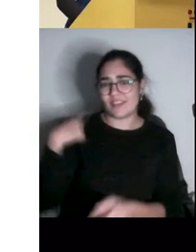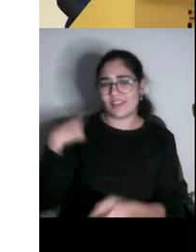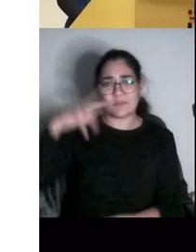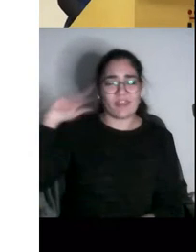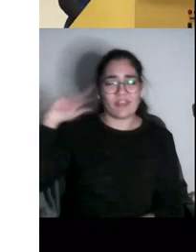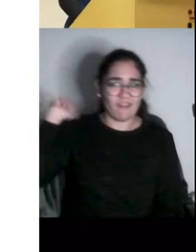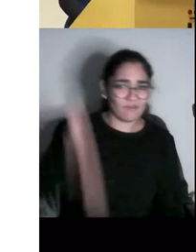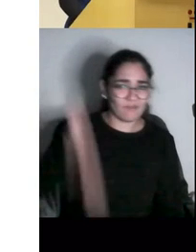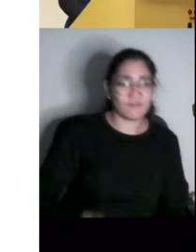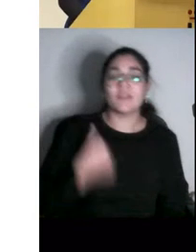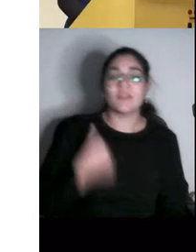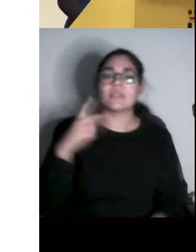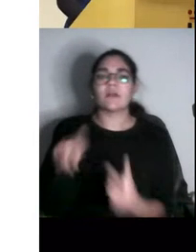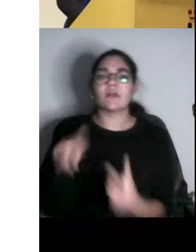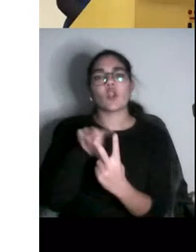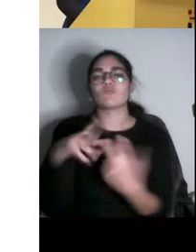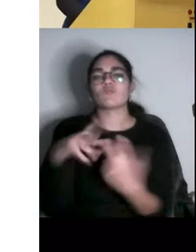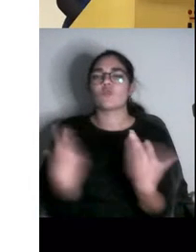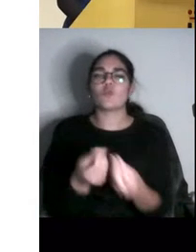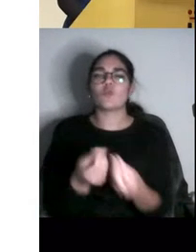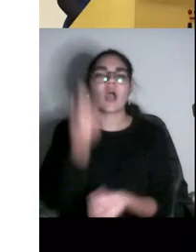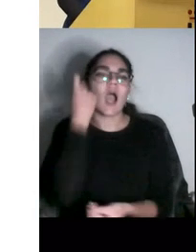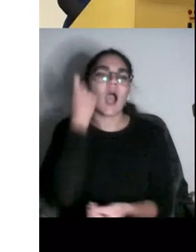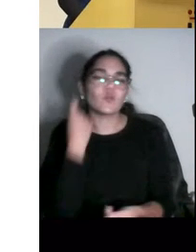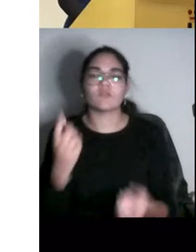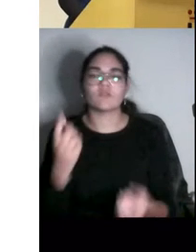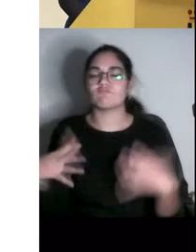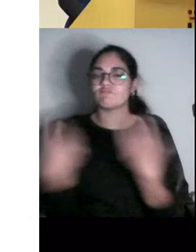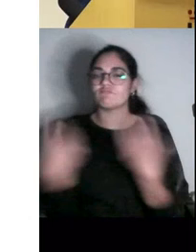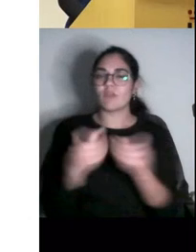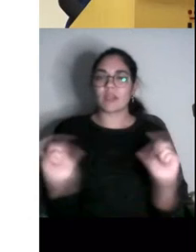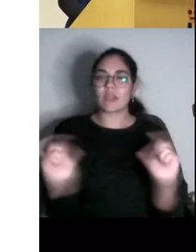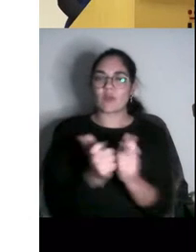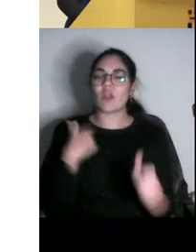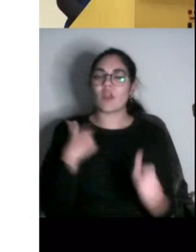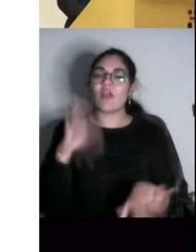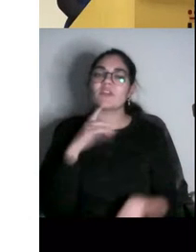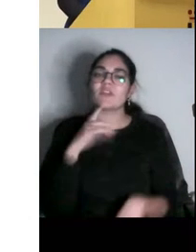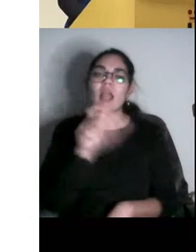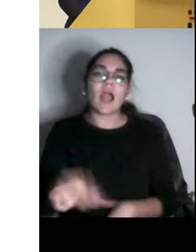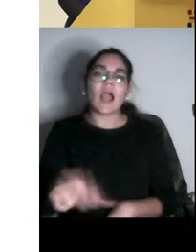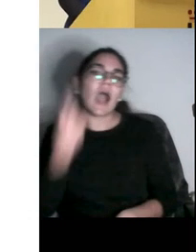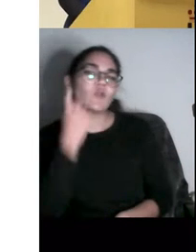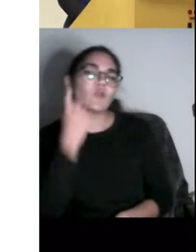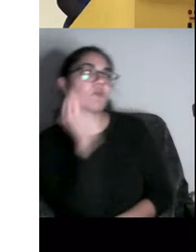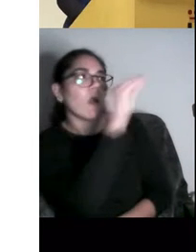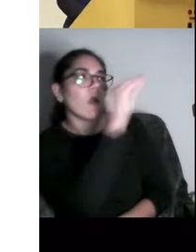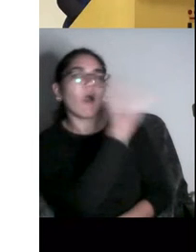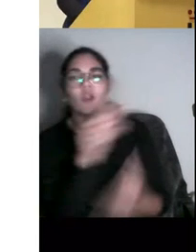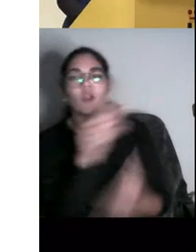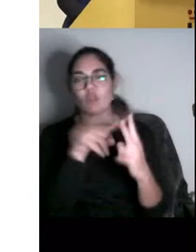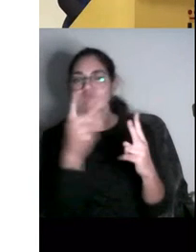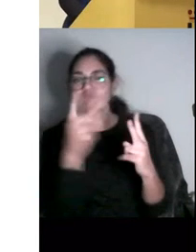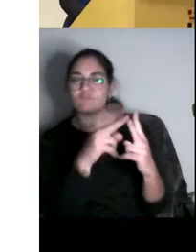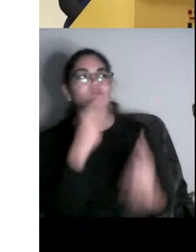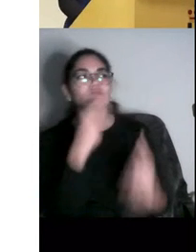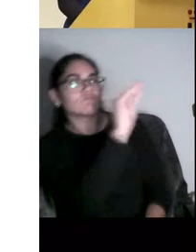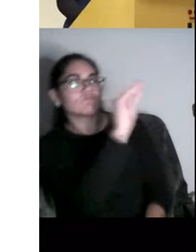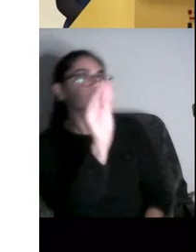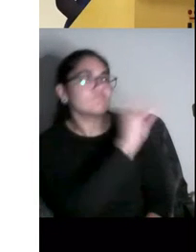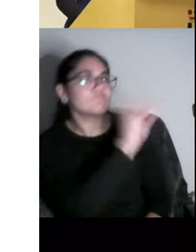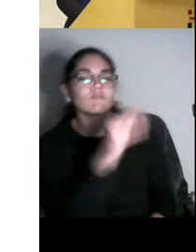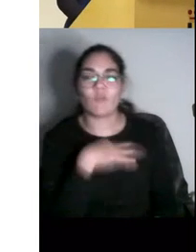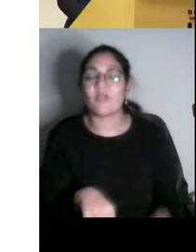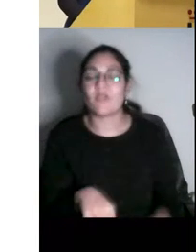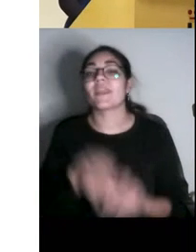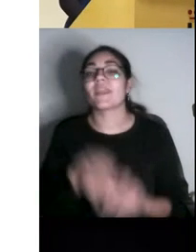alumnos pues un rato distendido donde los alumnos pudieron hacer pues hacer las muchas preguntas y por último y para atender a